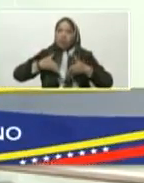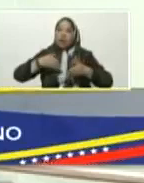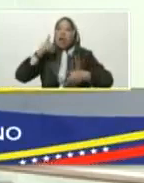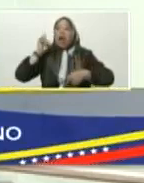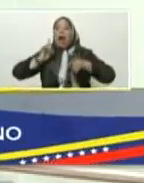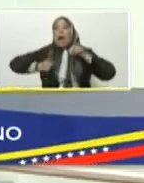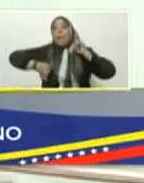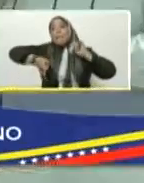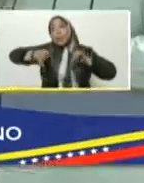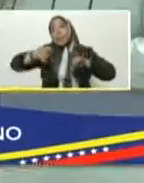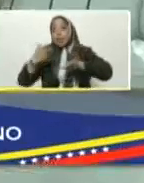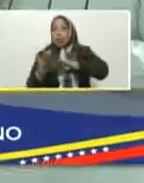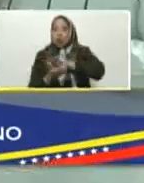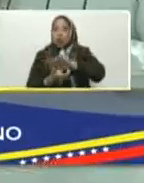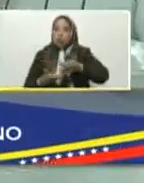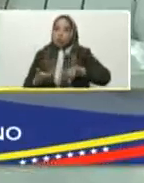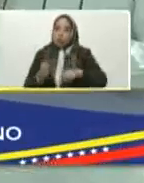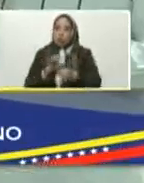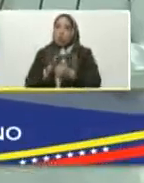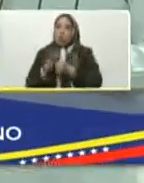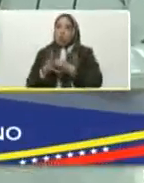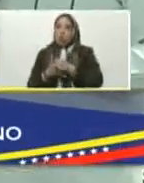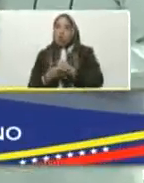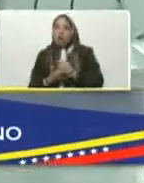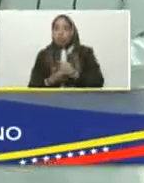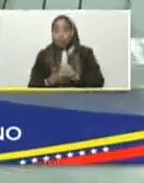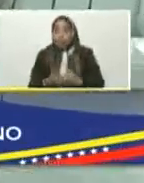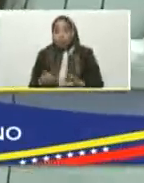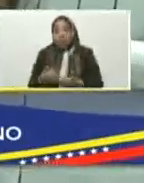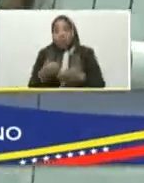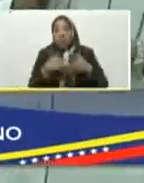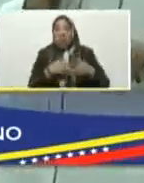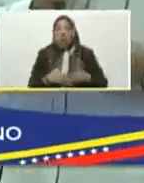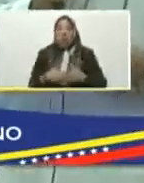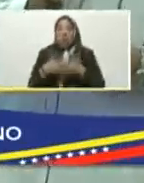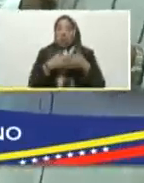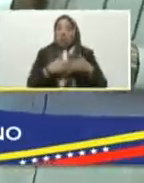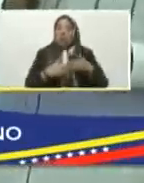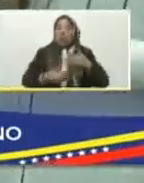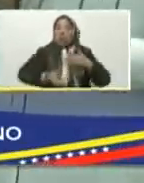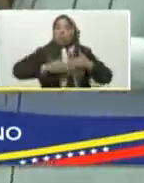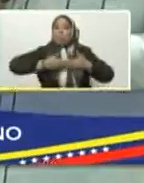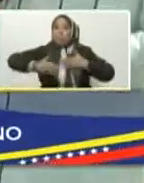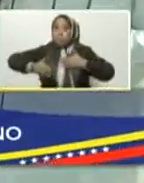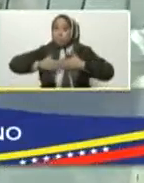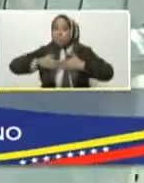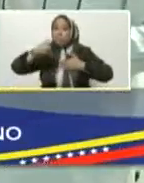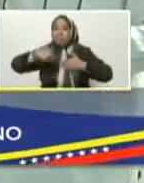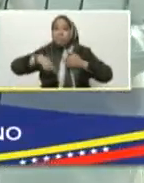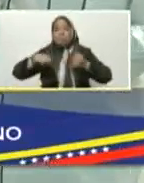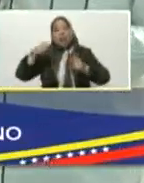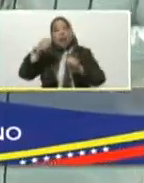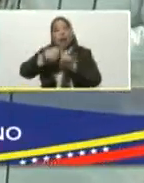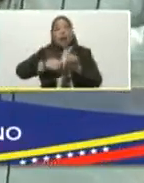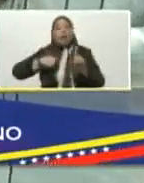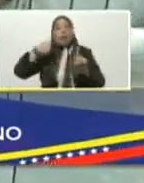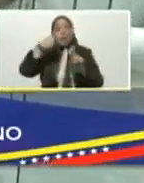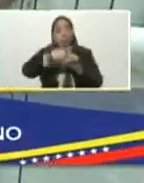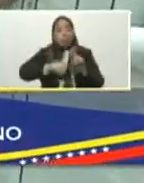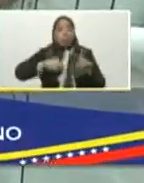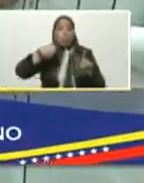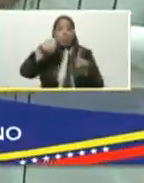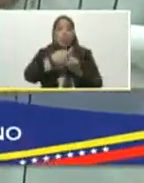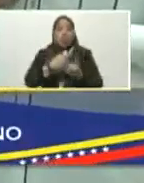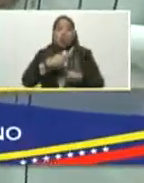adversidades, de los bloqueos y de todo lo que puede existir. Y le puedo decir que este hospital ha dado la batalla. A pesar de la infraestructura que